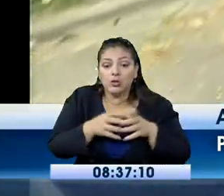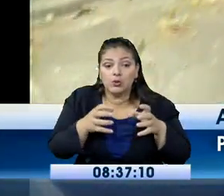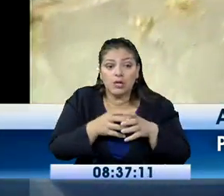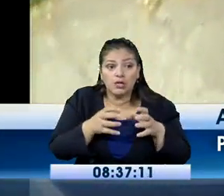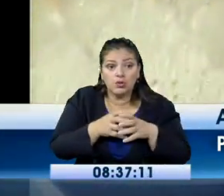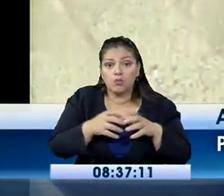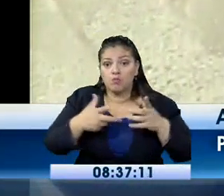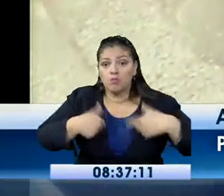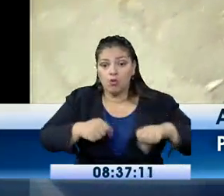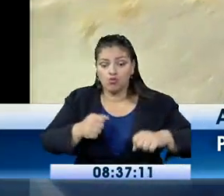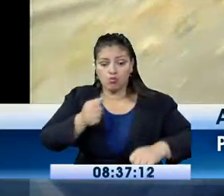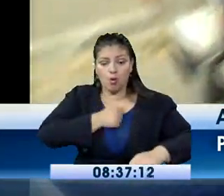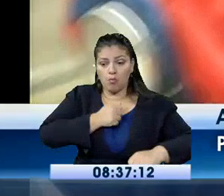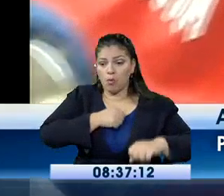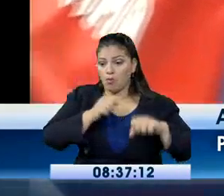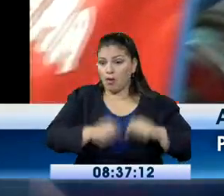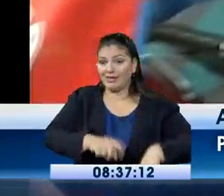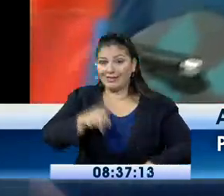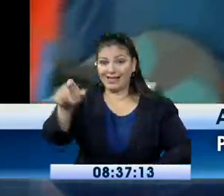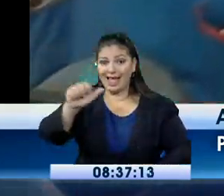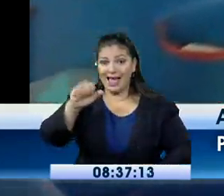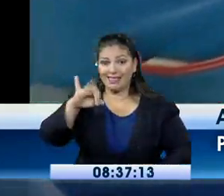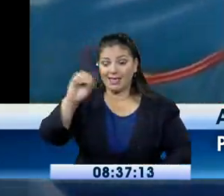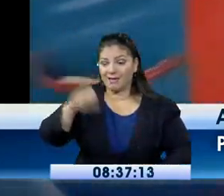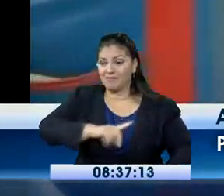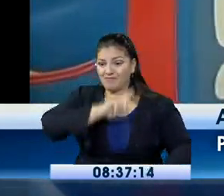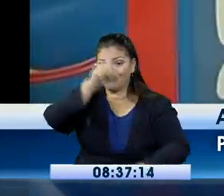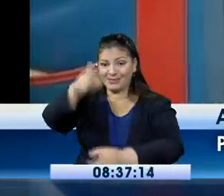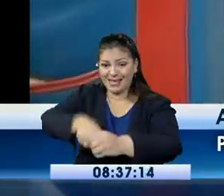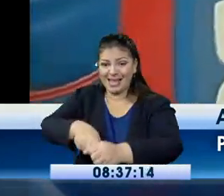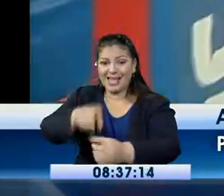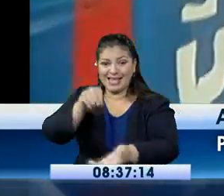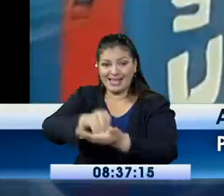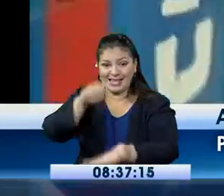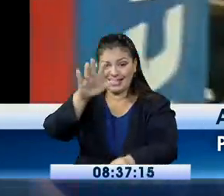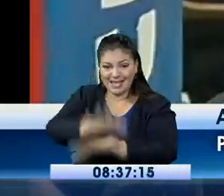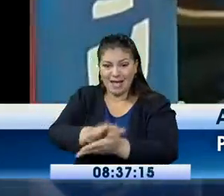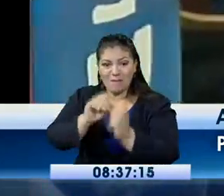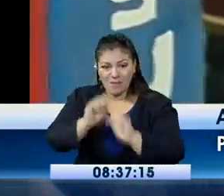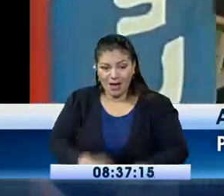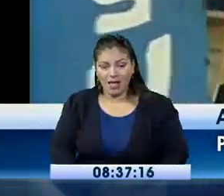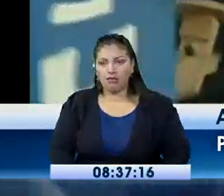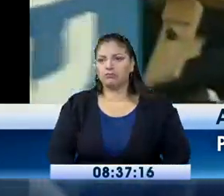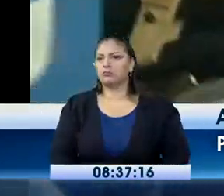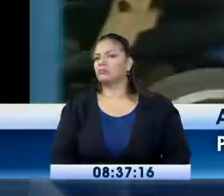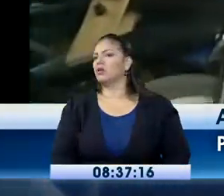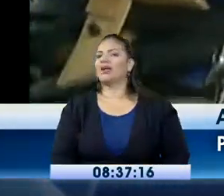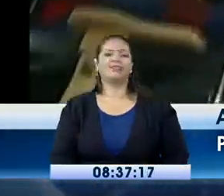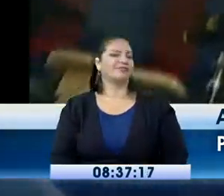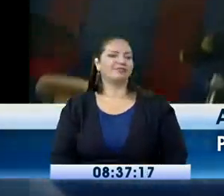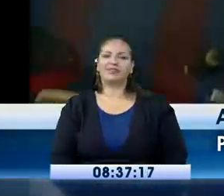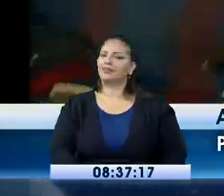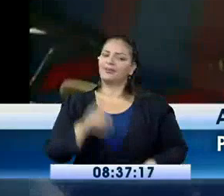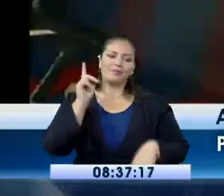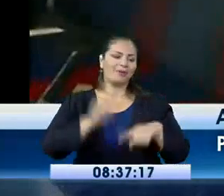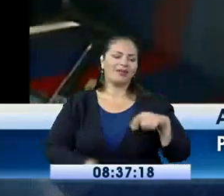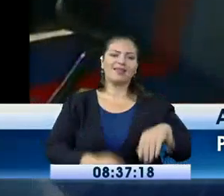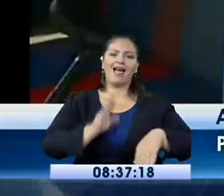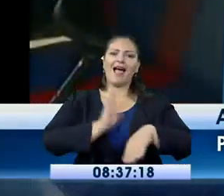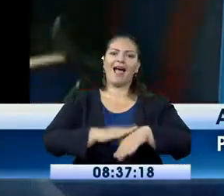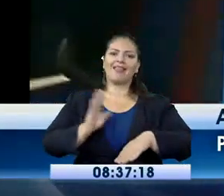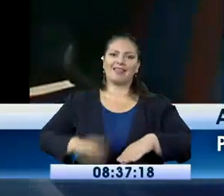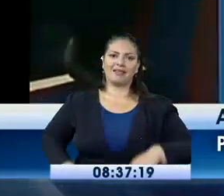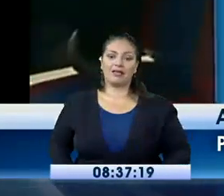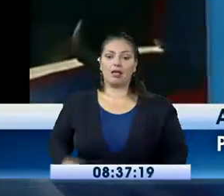ya se determinó la cantidad de vehículos o de personas que van a prestar este servicio y ya se filtró para